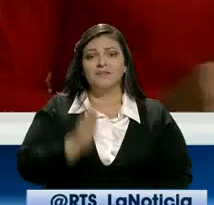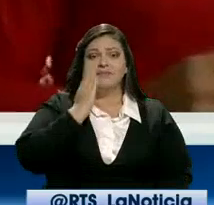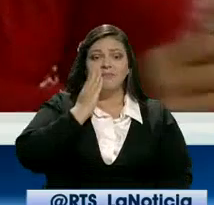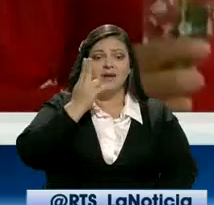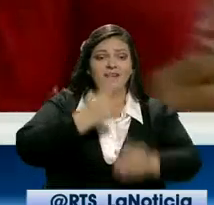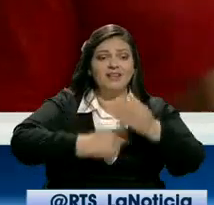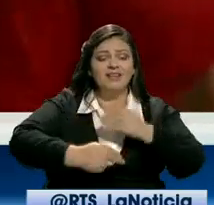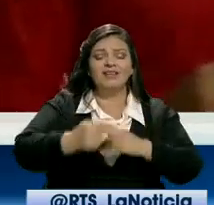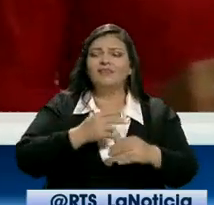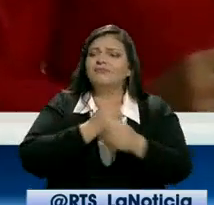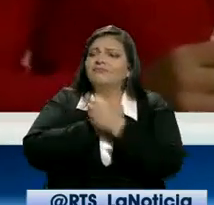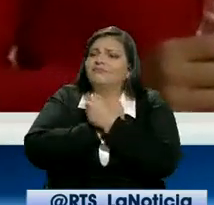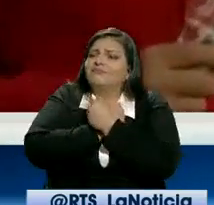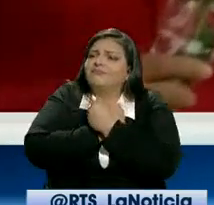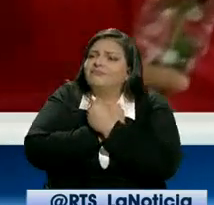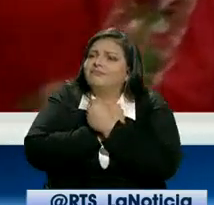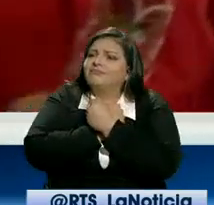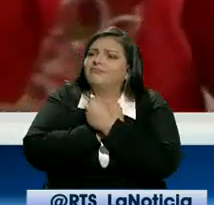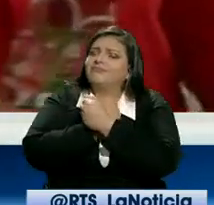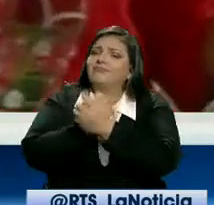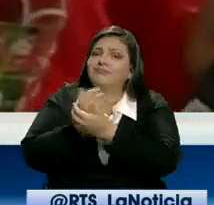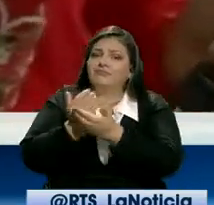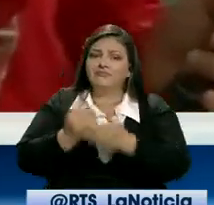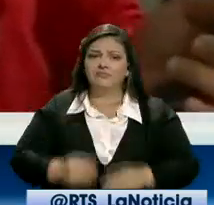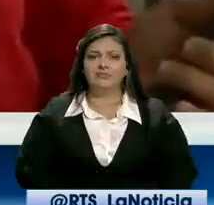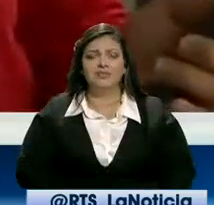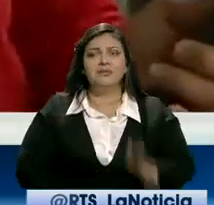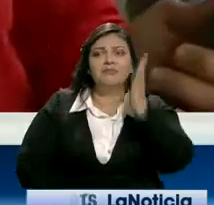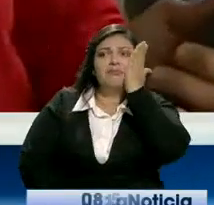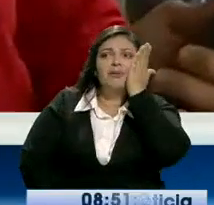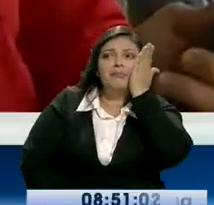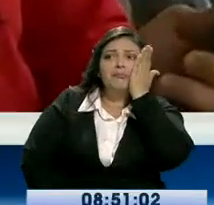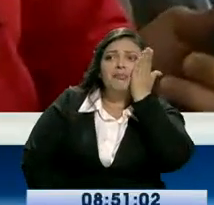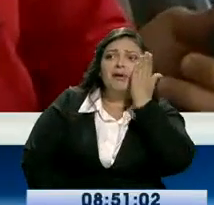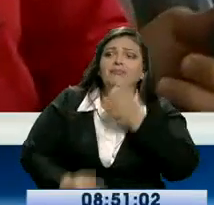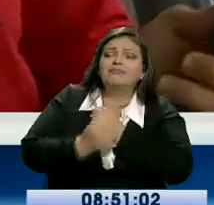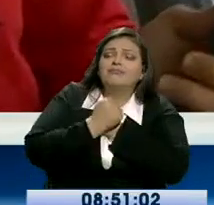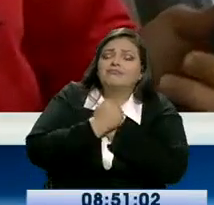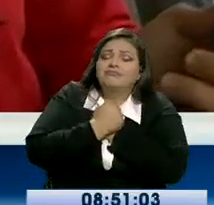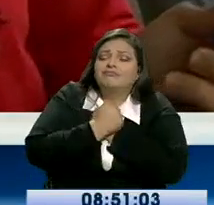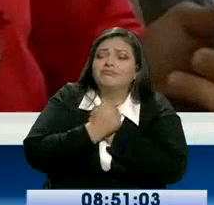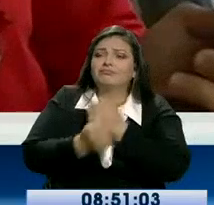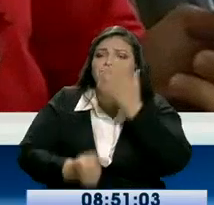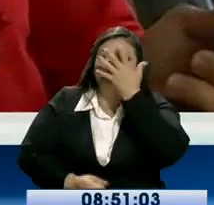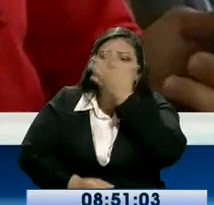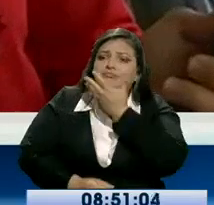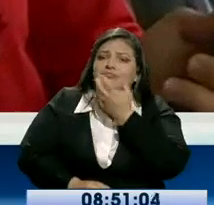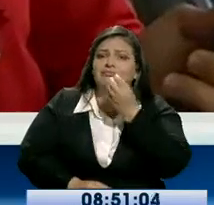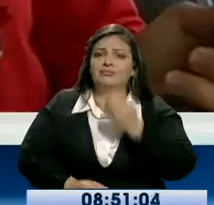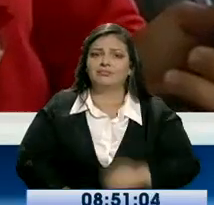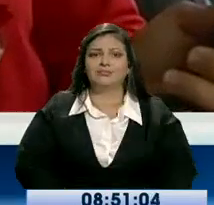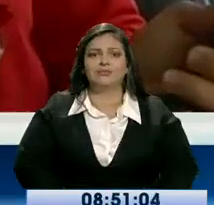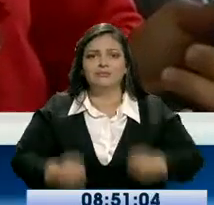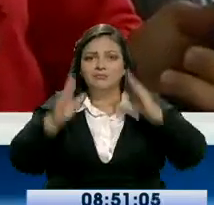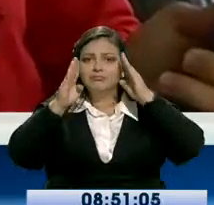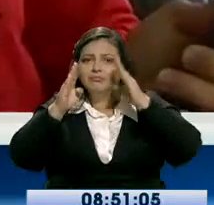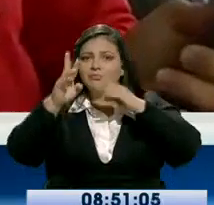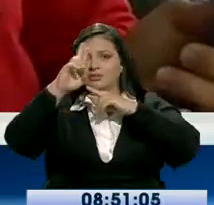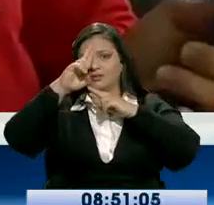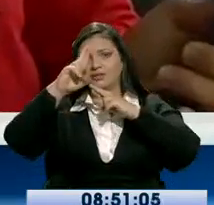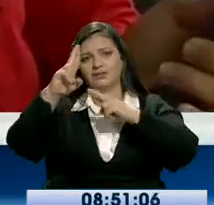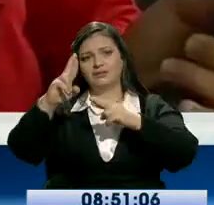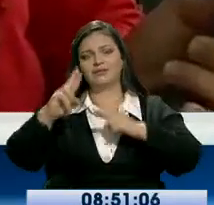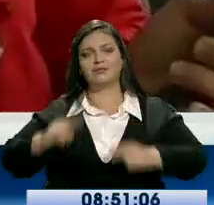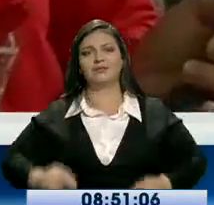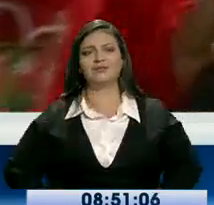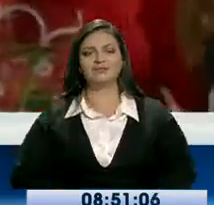tengan. ¿Por qué? Porque una madre es lo más lindo que uno puede tener en la vida. Por eso hay que amarla y quererla y respetarla hasta los últimos días de